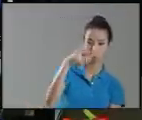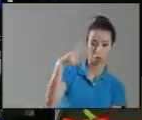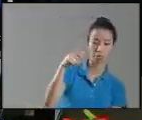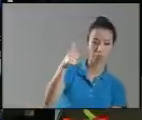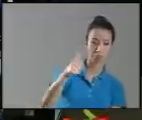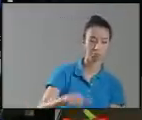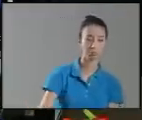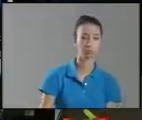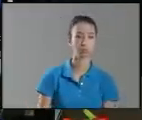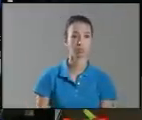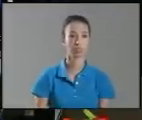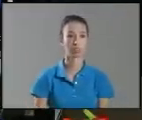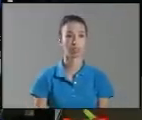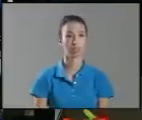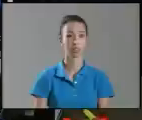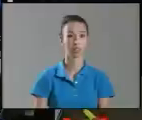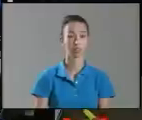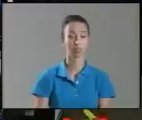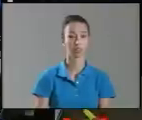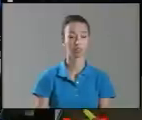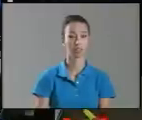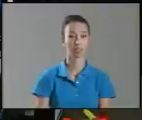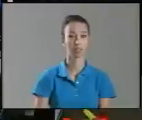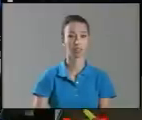véndanos la casa. Está bueno.